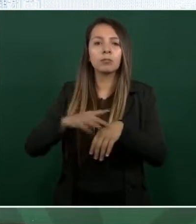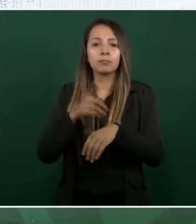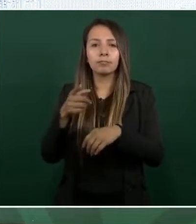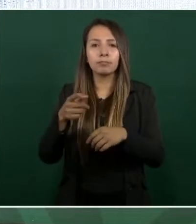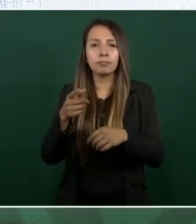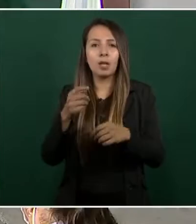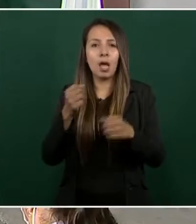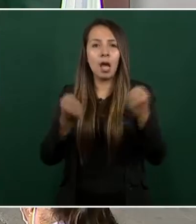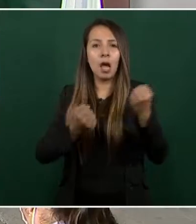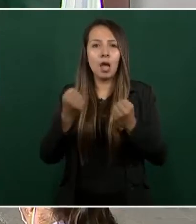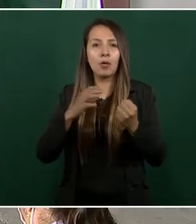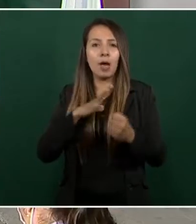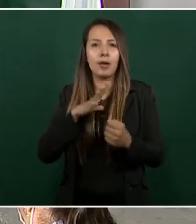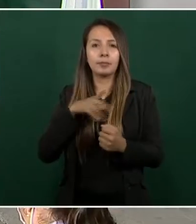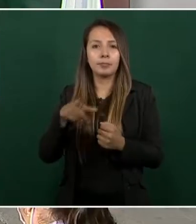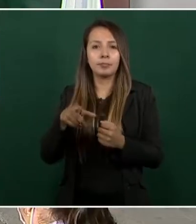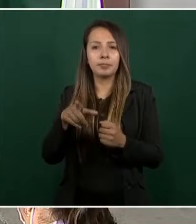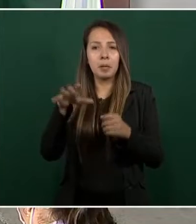asegurados. Adelante.